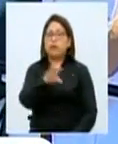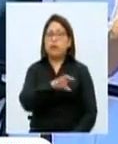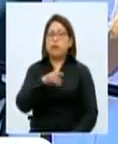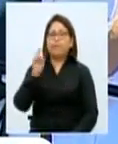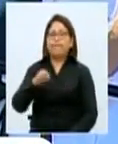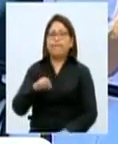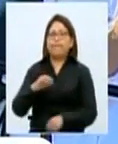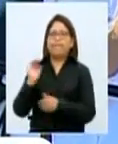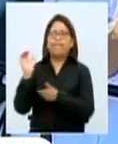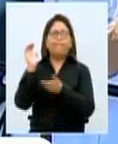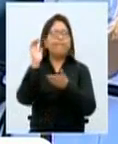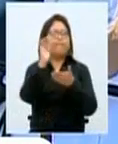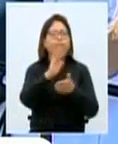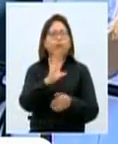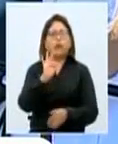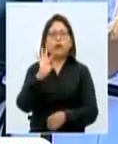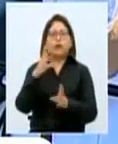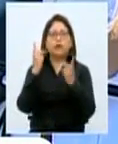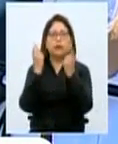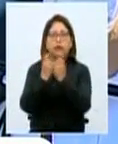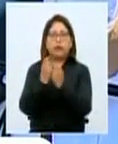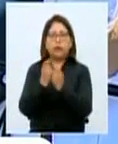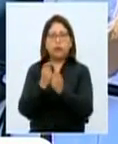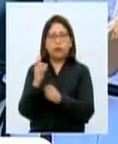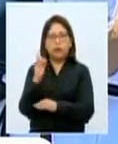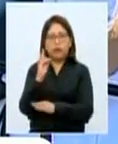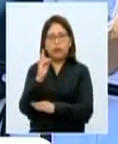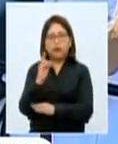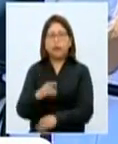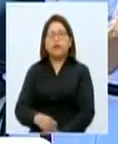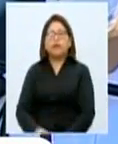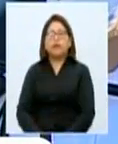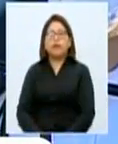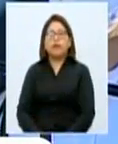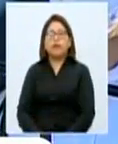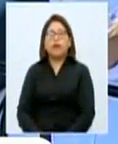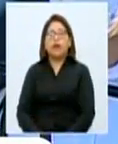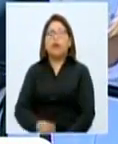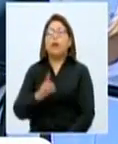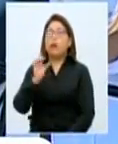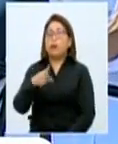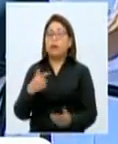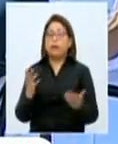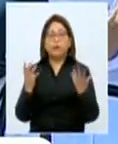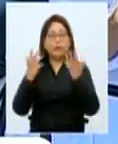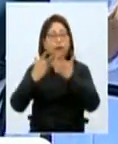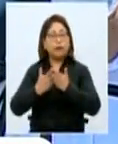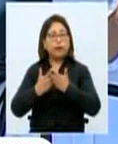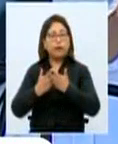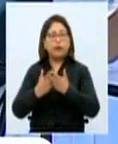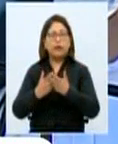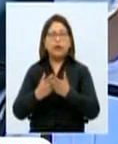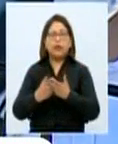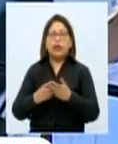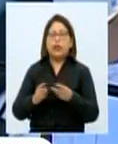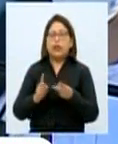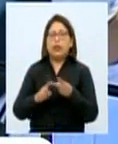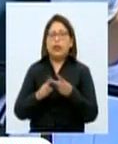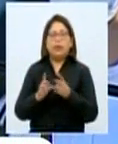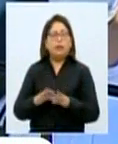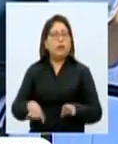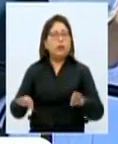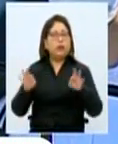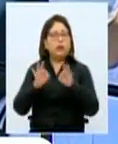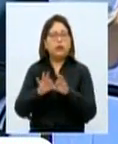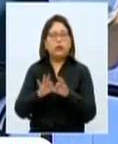distribuido en los 9 departamentos del país. La coordinación es uno de los segundos pilares